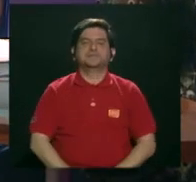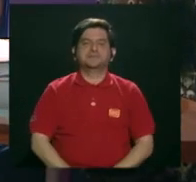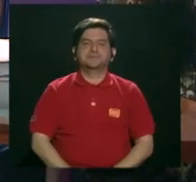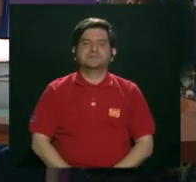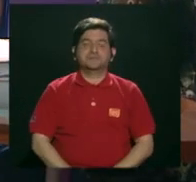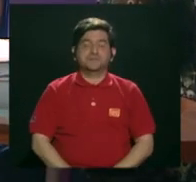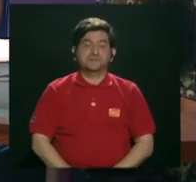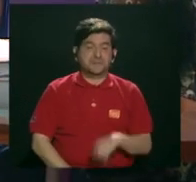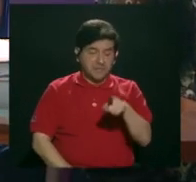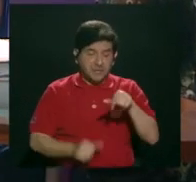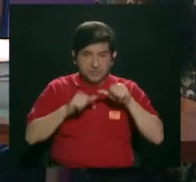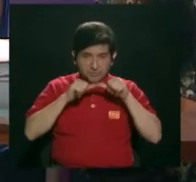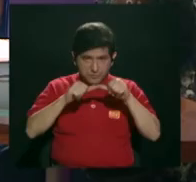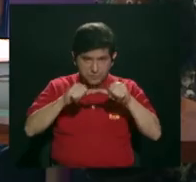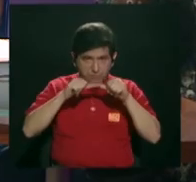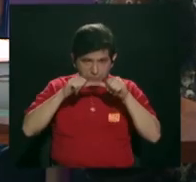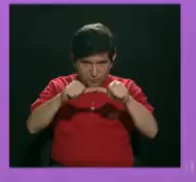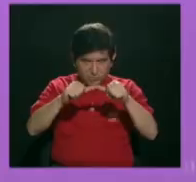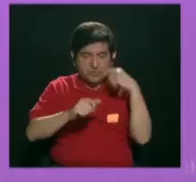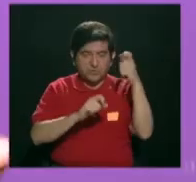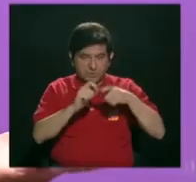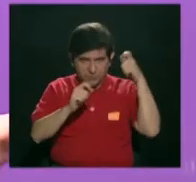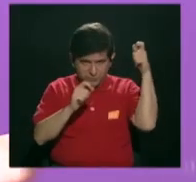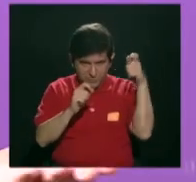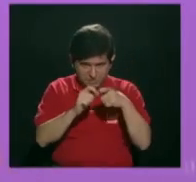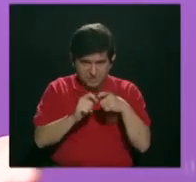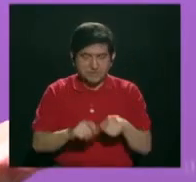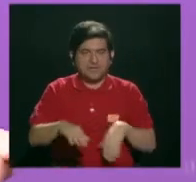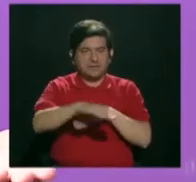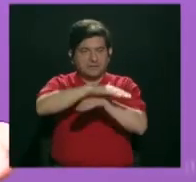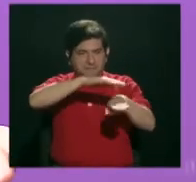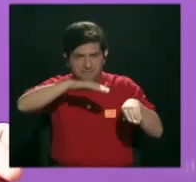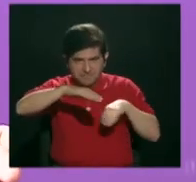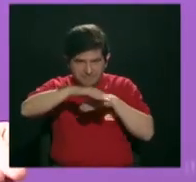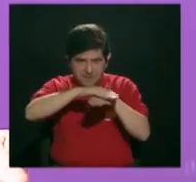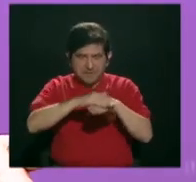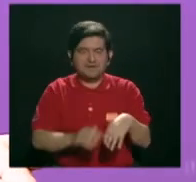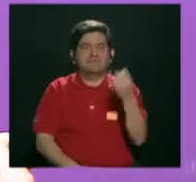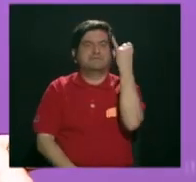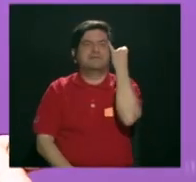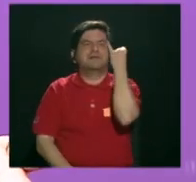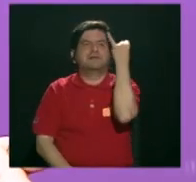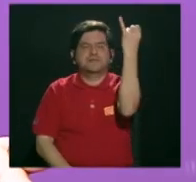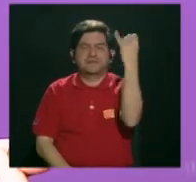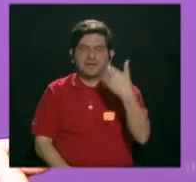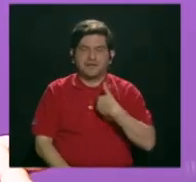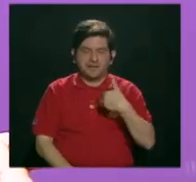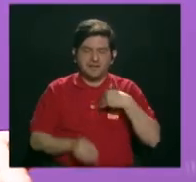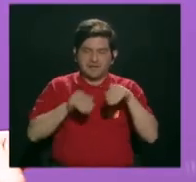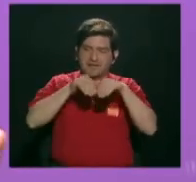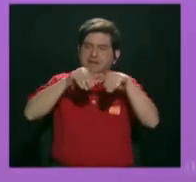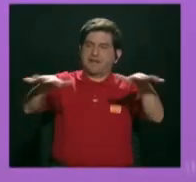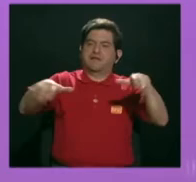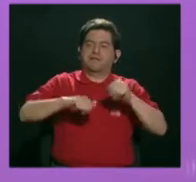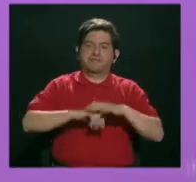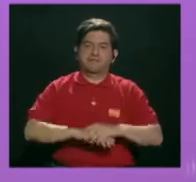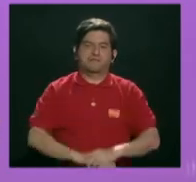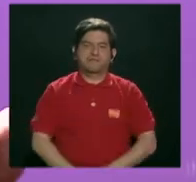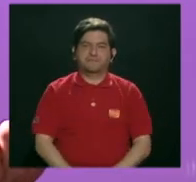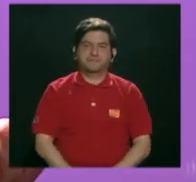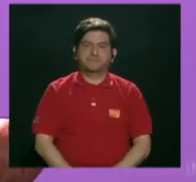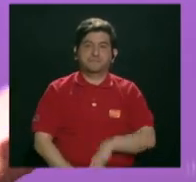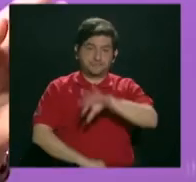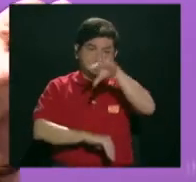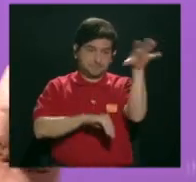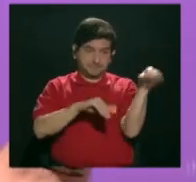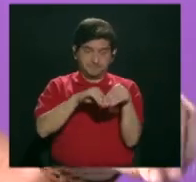porque eso sigue estando precisamente en la base de la concepción misma de la red. Y